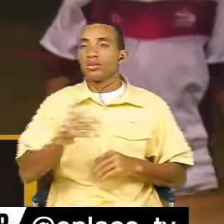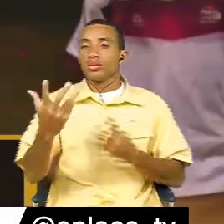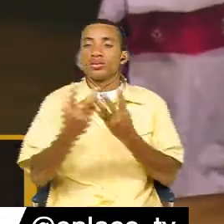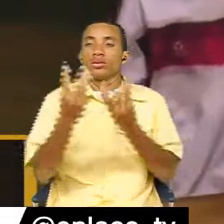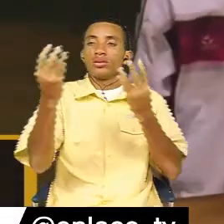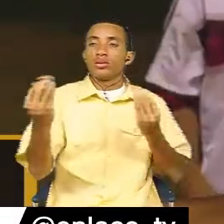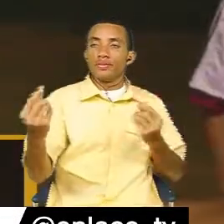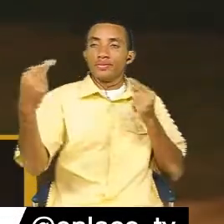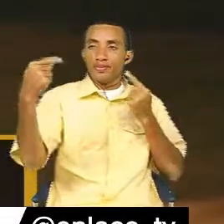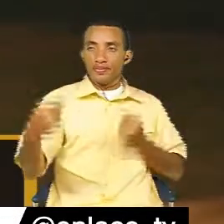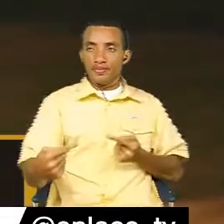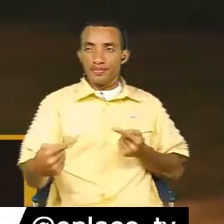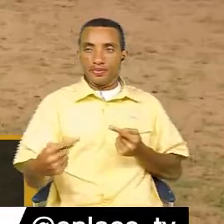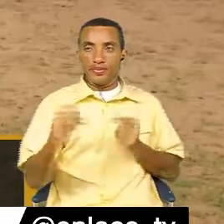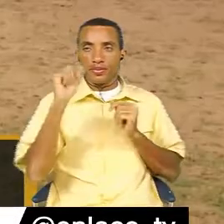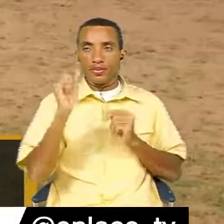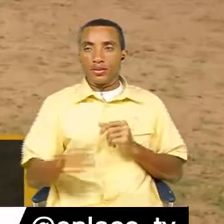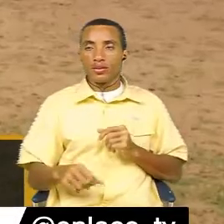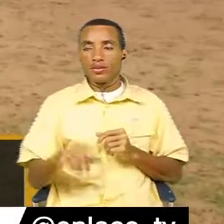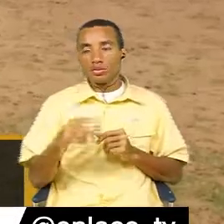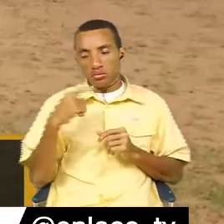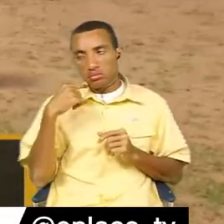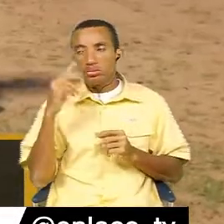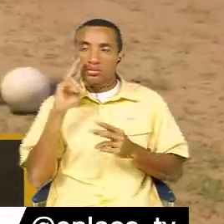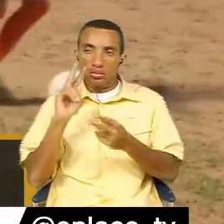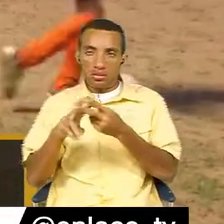que nosotros podemos reconocer a otros